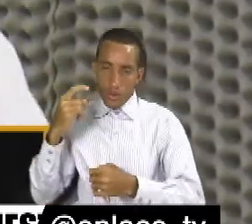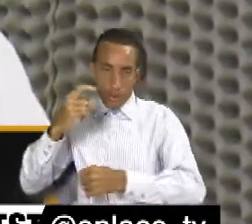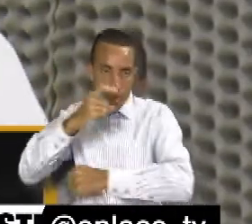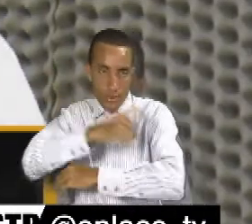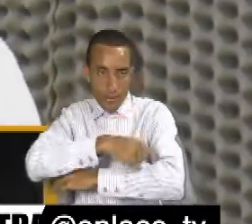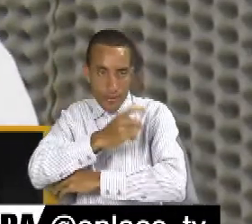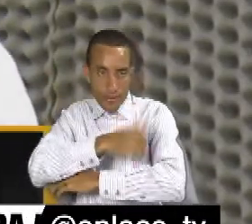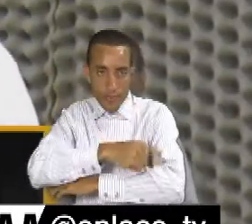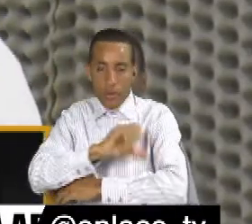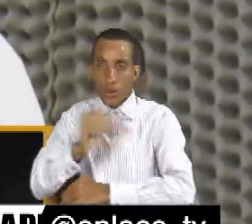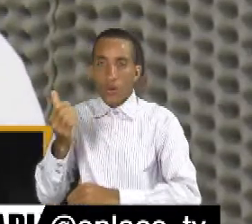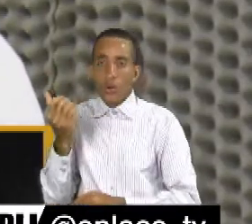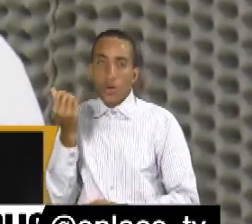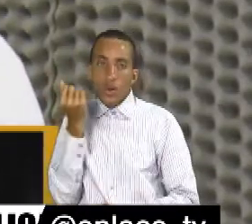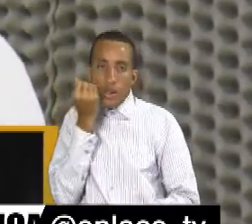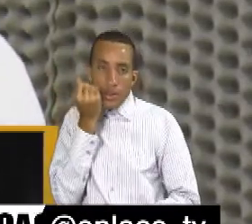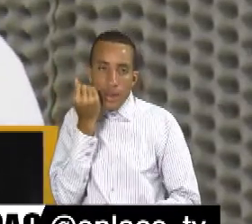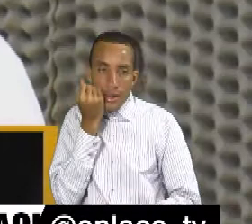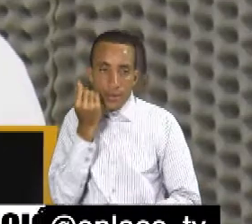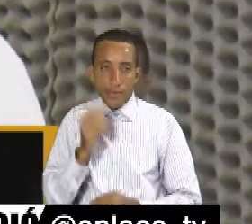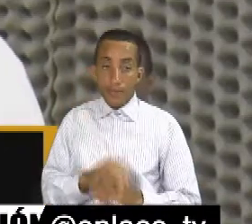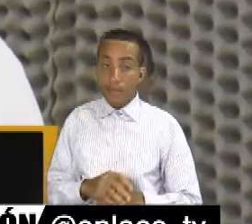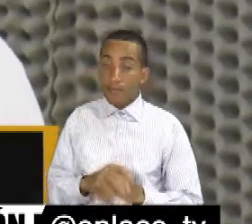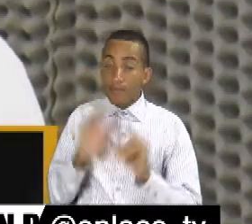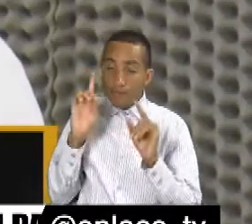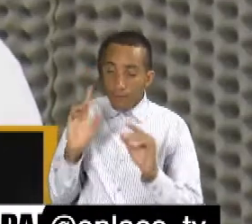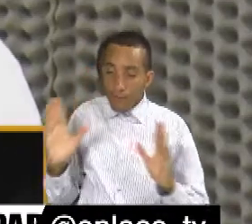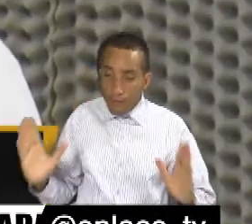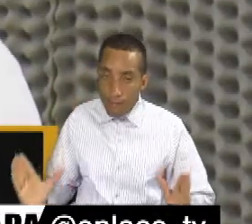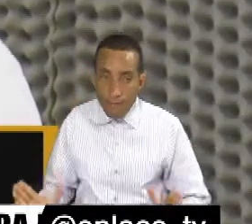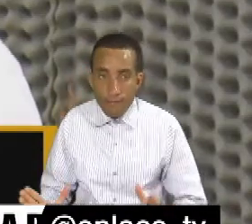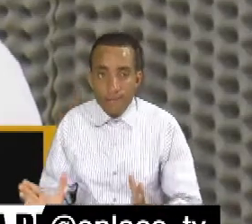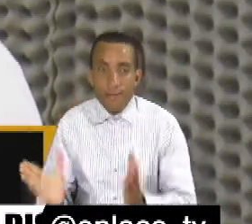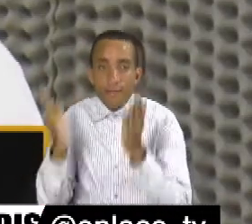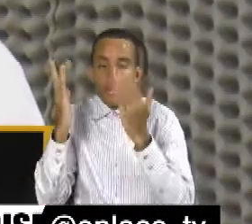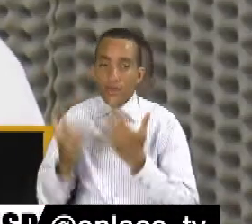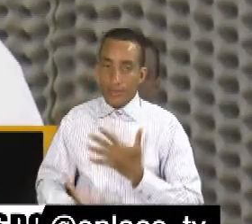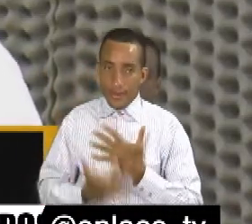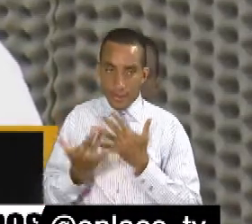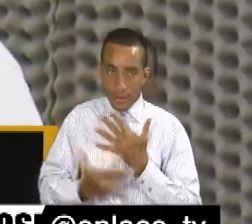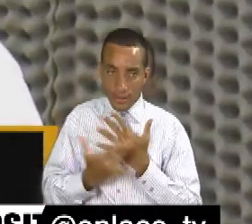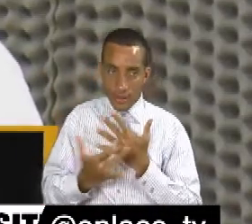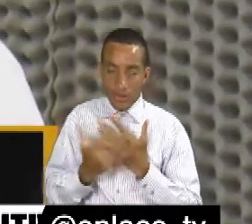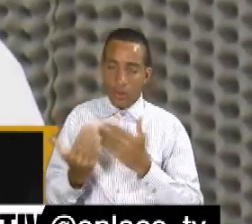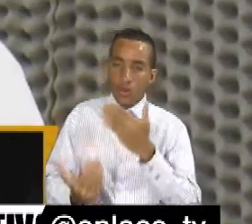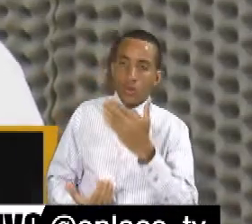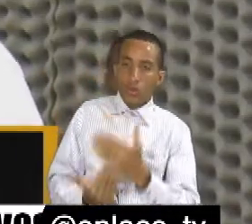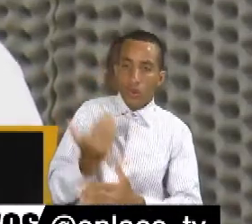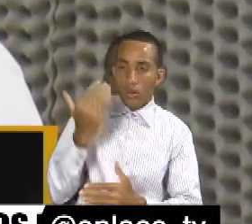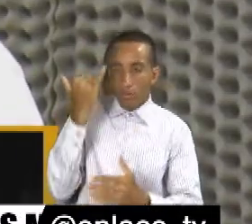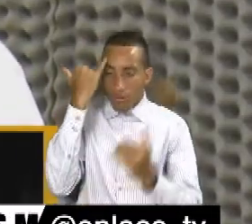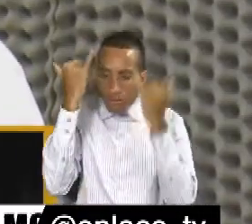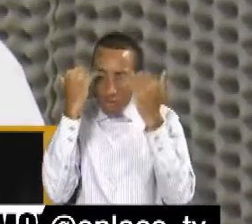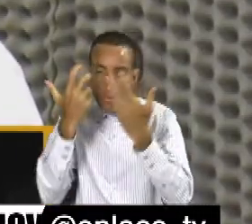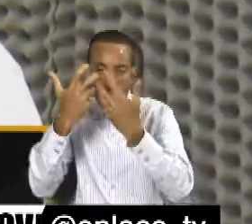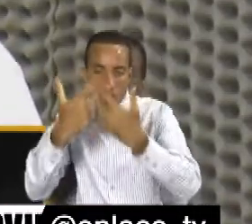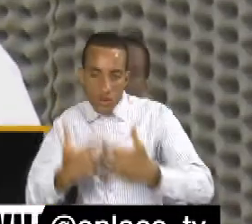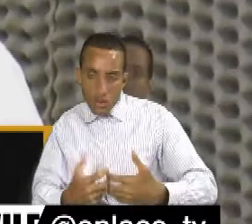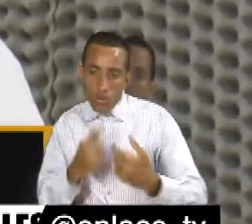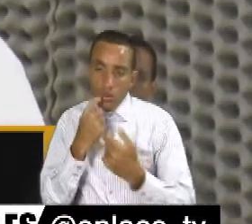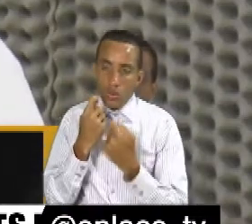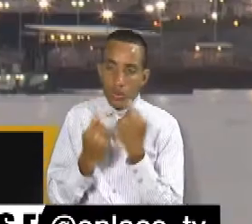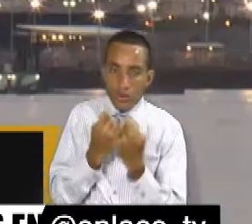busca es incentivar, promover y desarrollar nuevas iniciativas de negocios